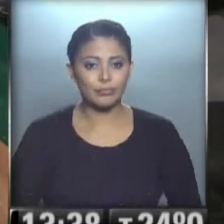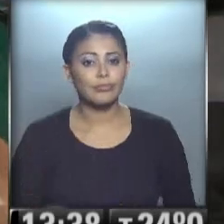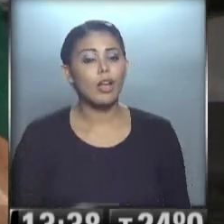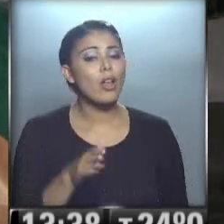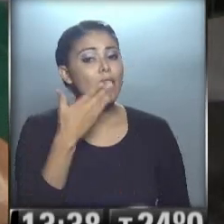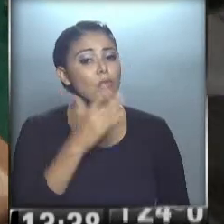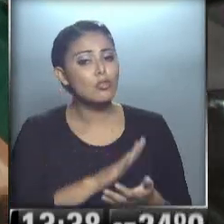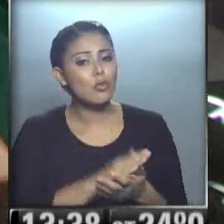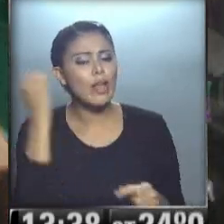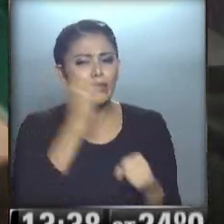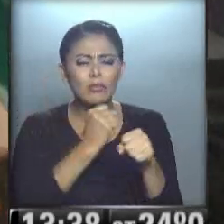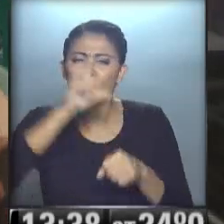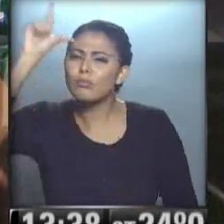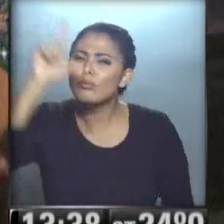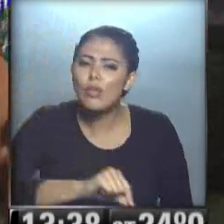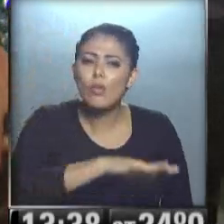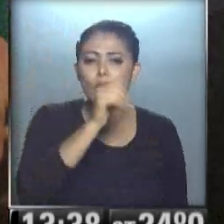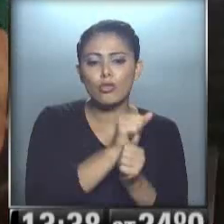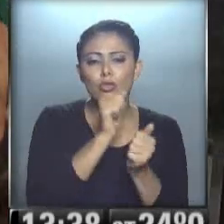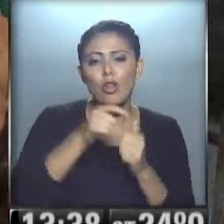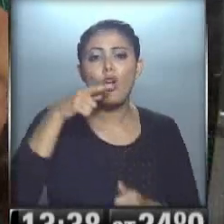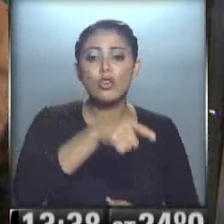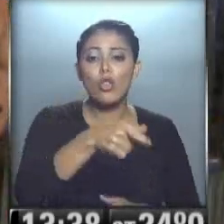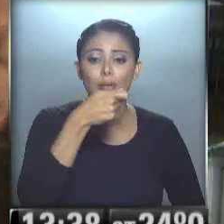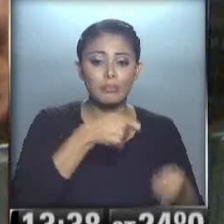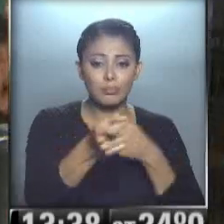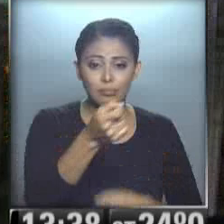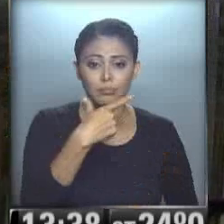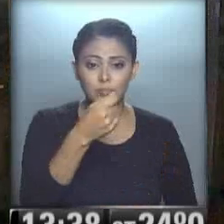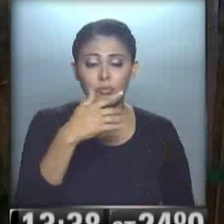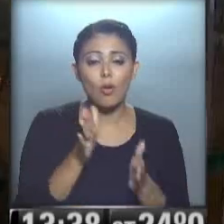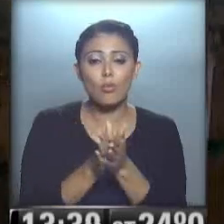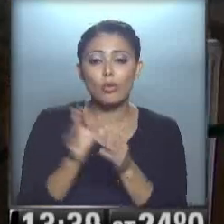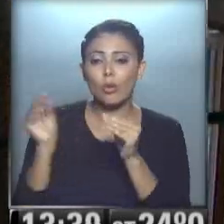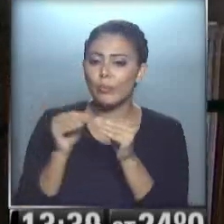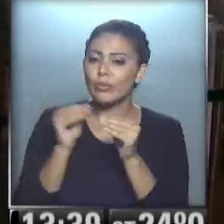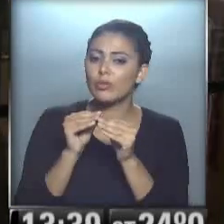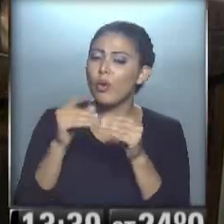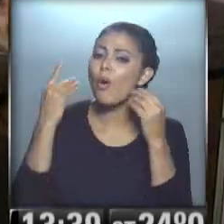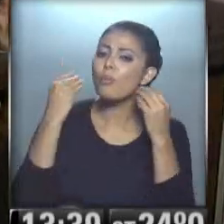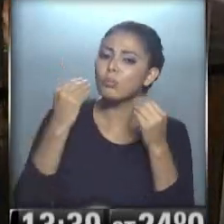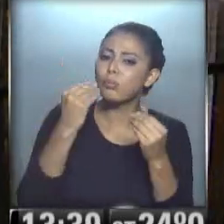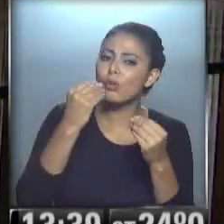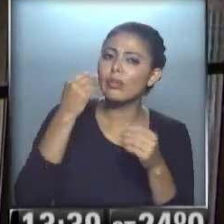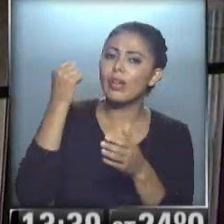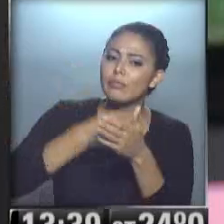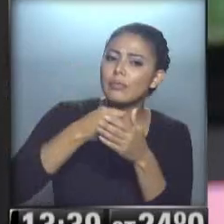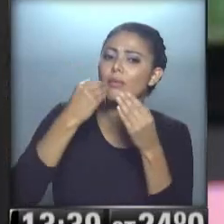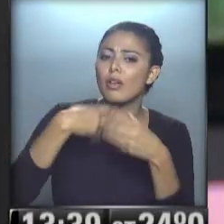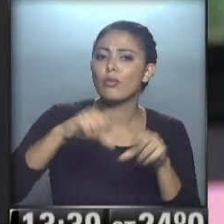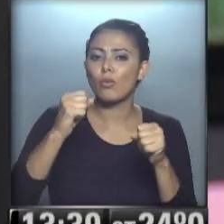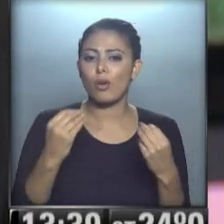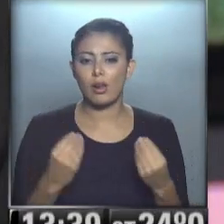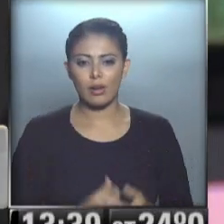hablamos del Mega operativo en Rosario contra el narcotráfico con Emilio ruchas bueno Cuál ha sido el objetivo y el resultado qué tal Roberto